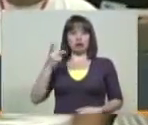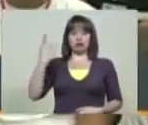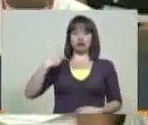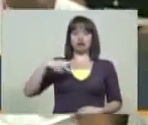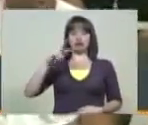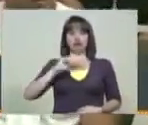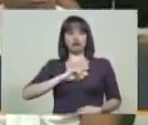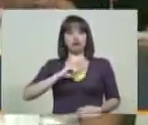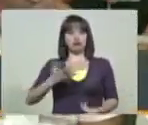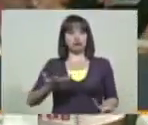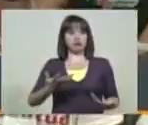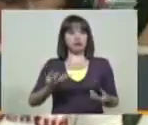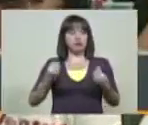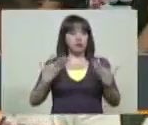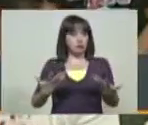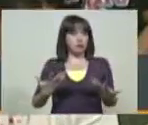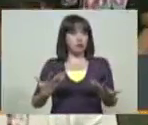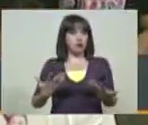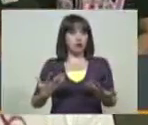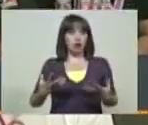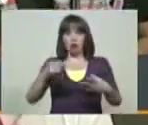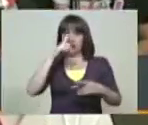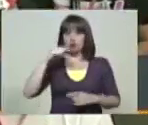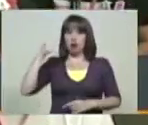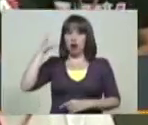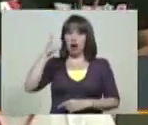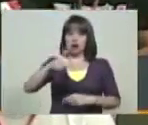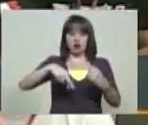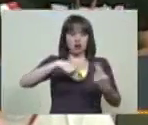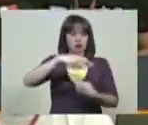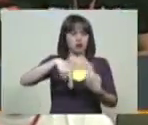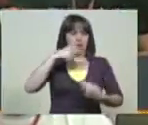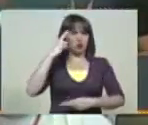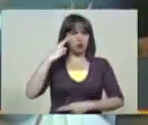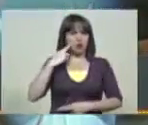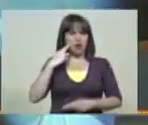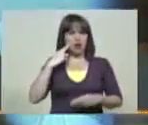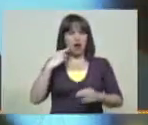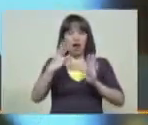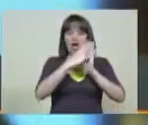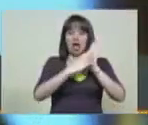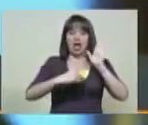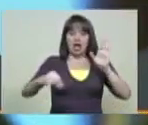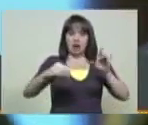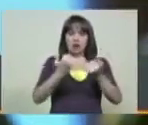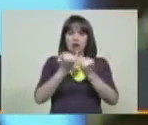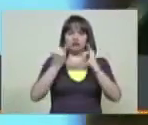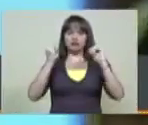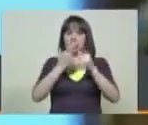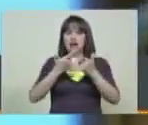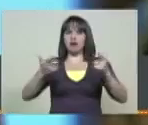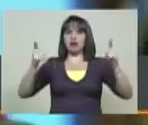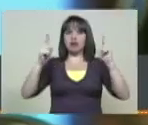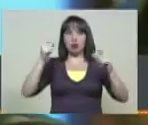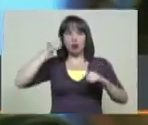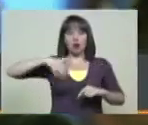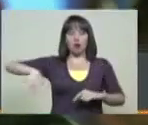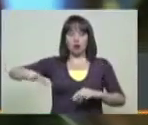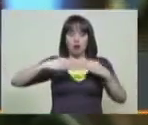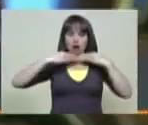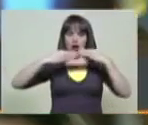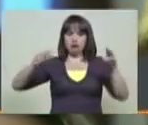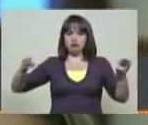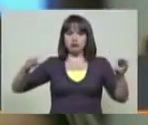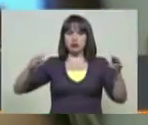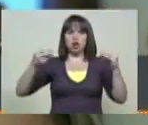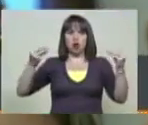la revolución bolivariana ejemplo de emancipación para los pueblos ha abierto una nueva página en la historia